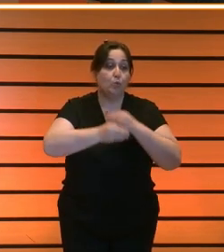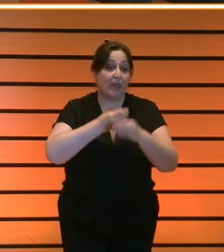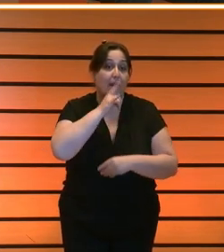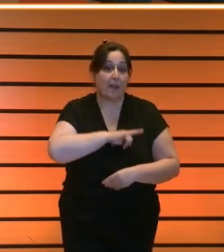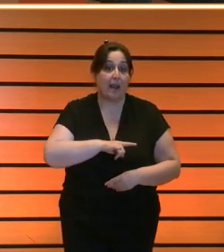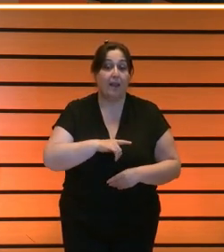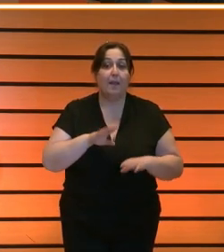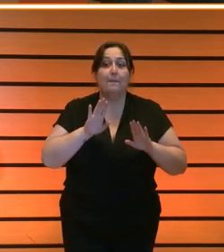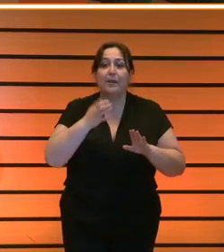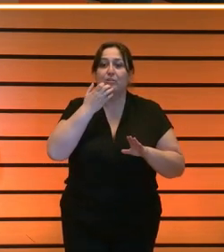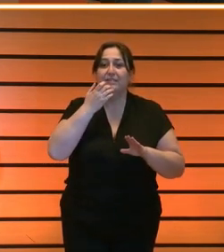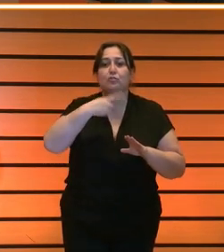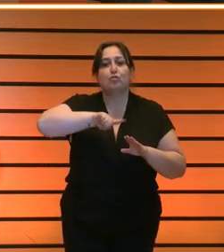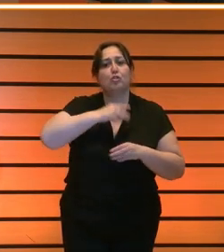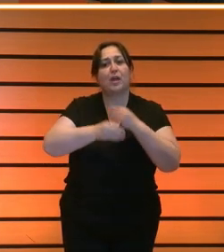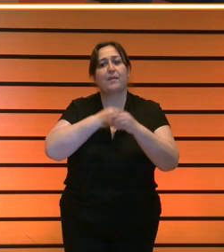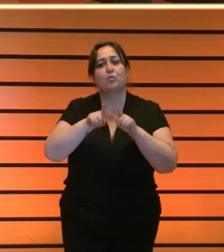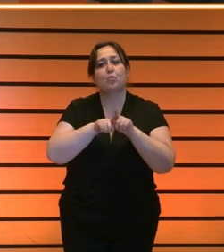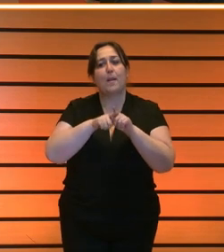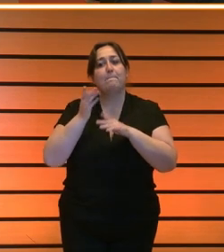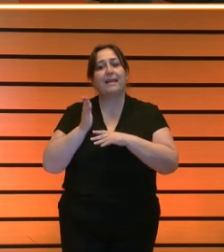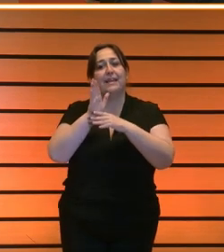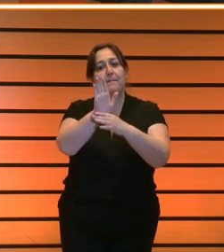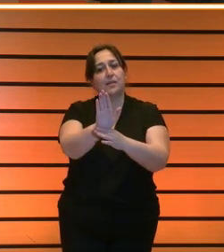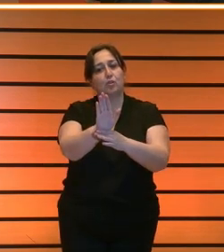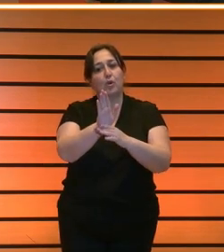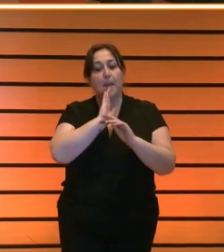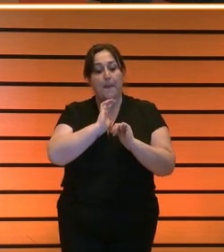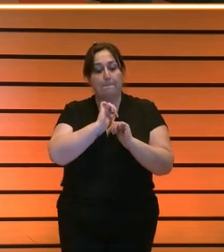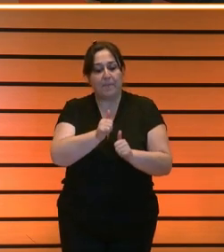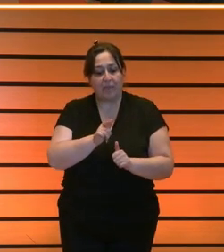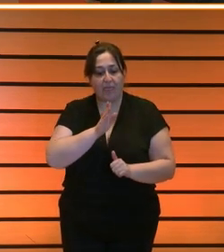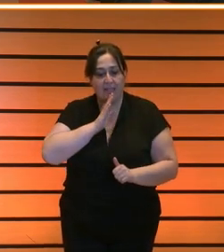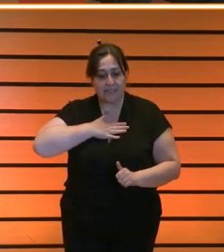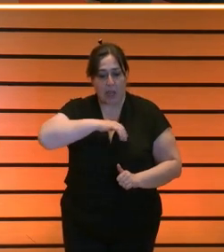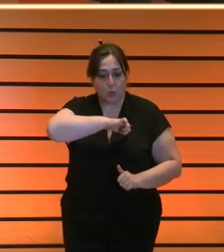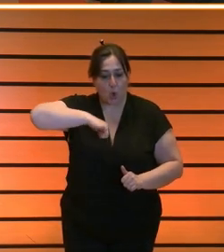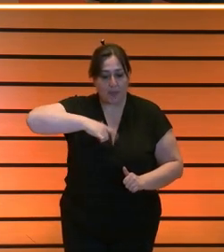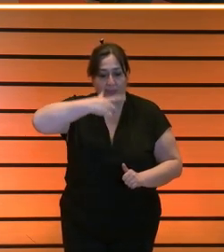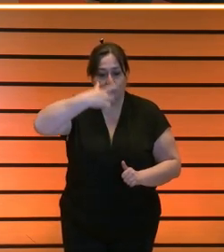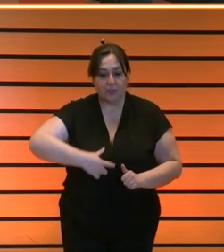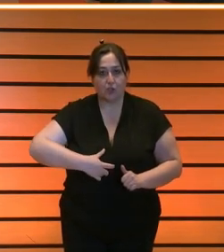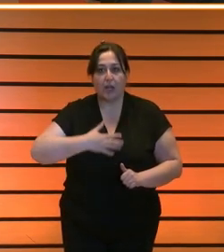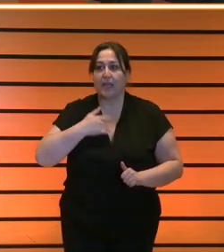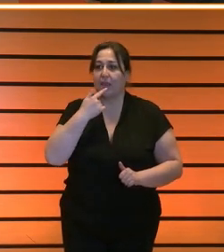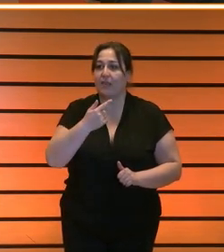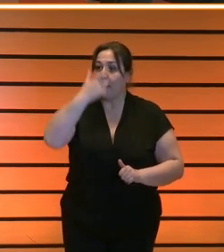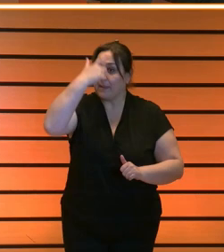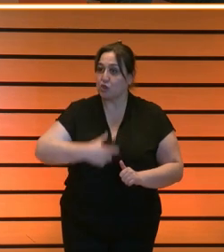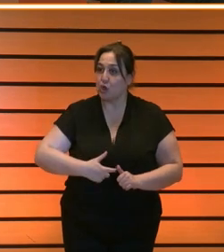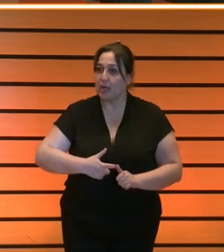si si lo que hacemos Es un planteamiento desde la autonomía de las personas es decir que la persona es la que